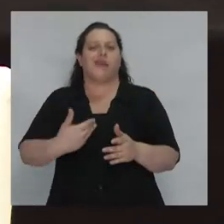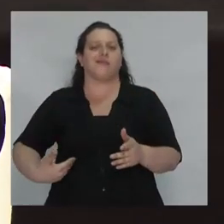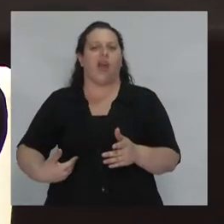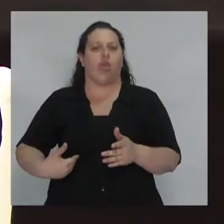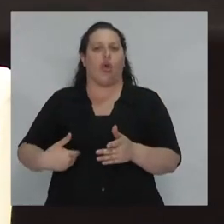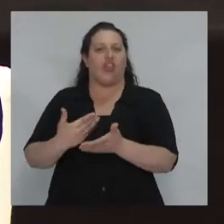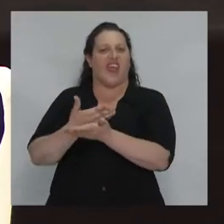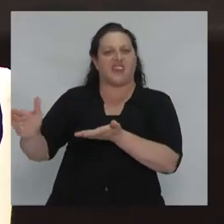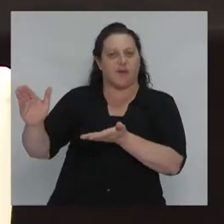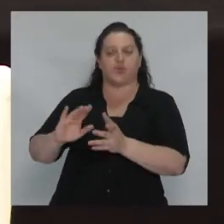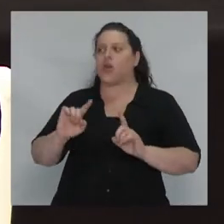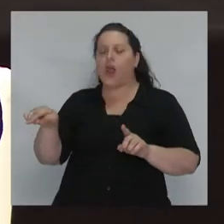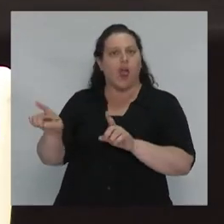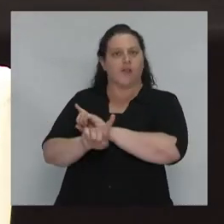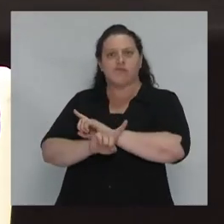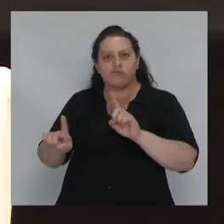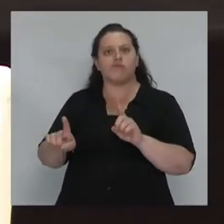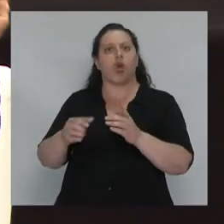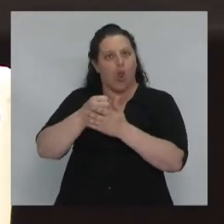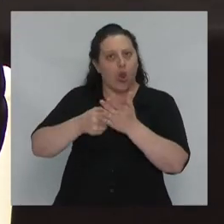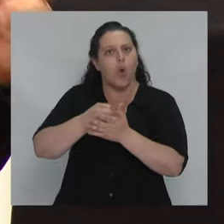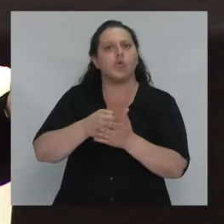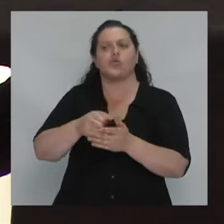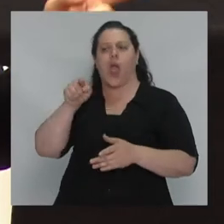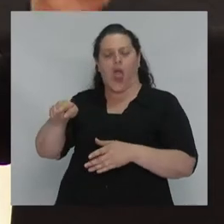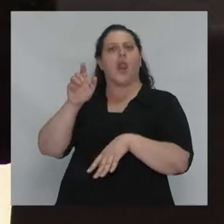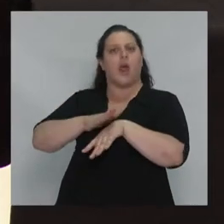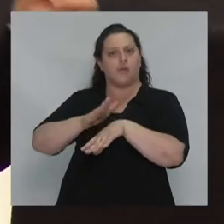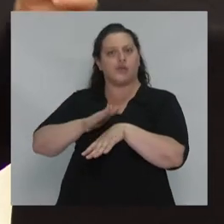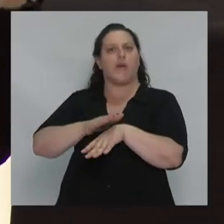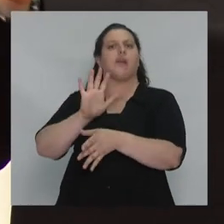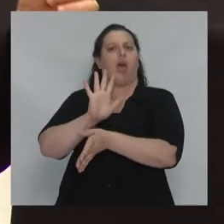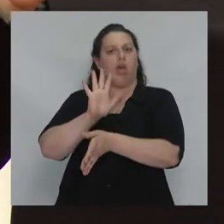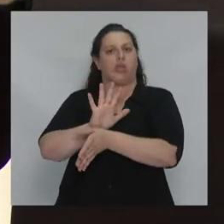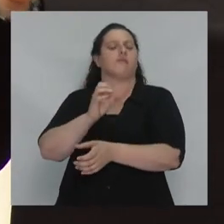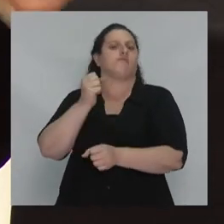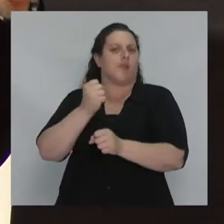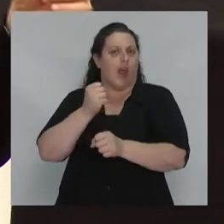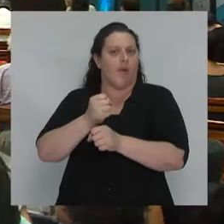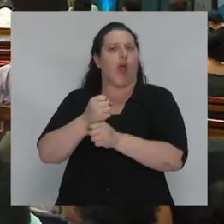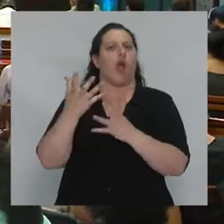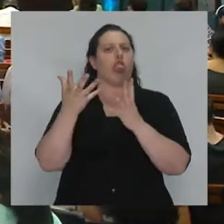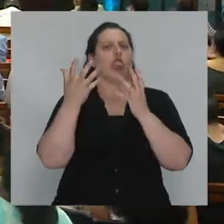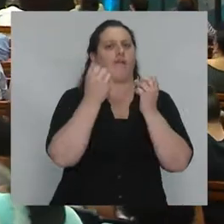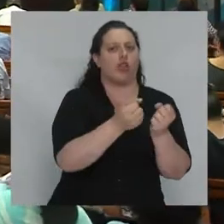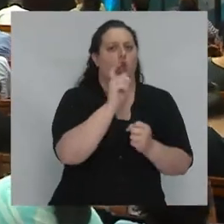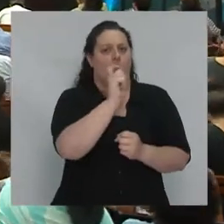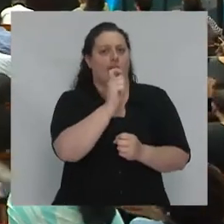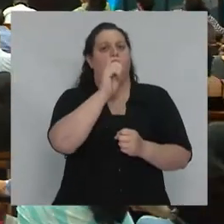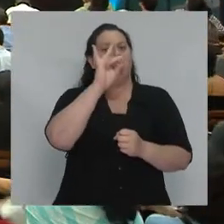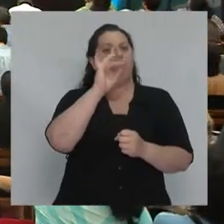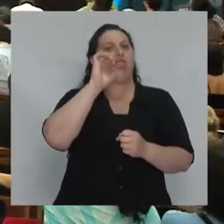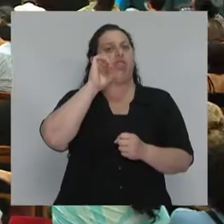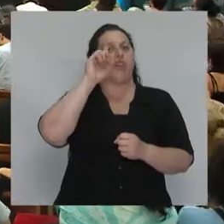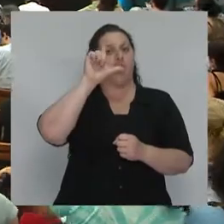de los pocos dirigentes latinoamericanos que tenían responsabilidad de gestión que salió a defender a la presidenta Dilma cuando fue el golpe